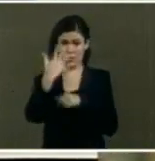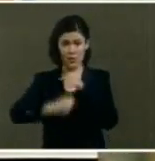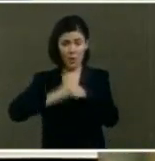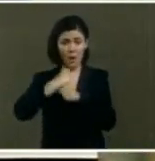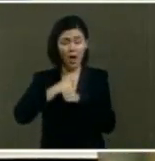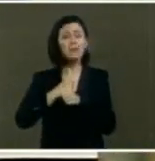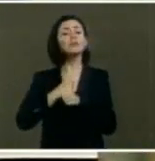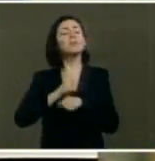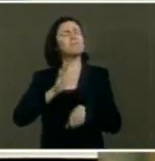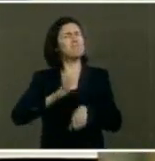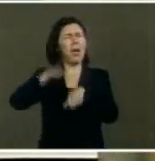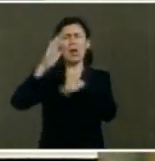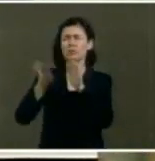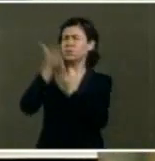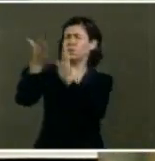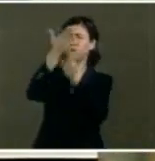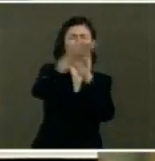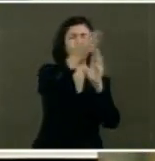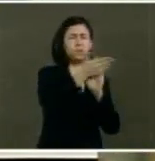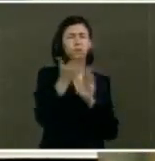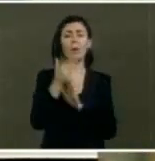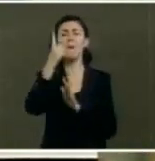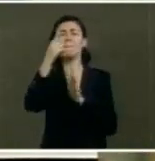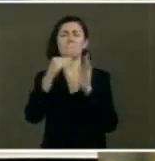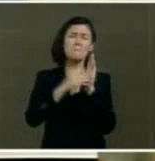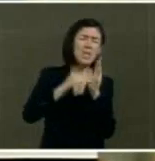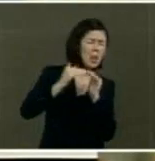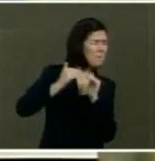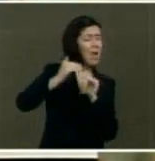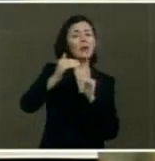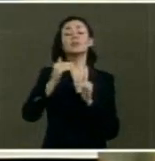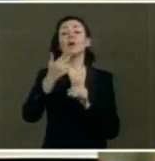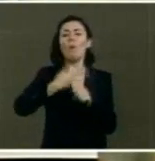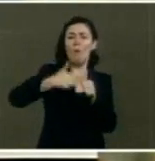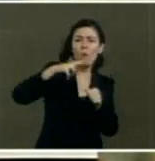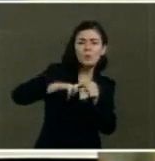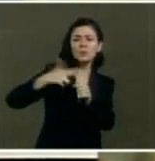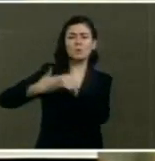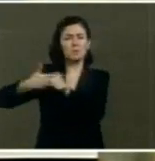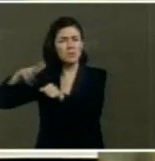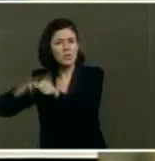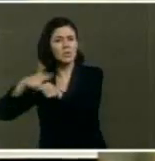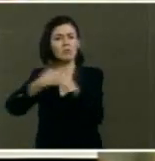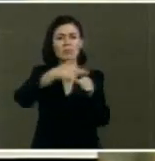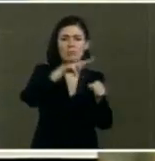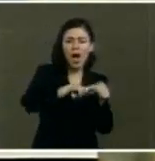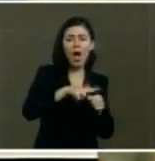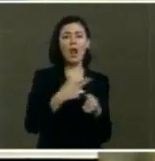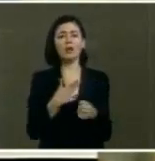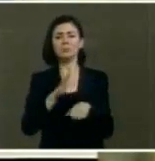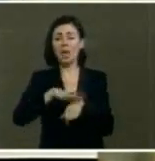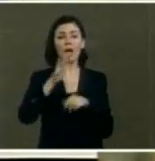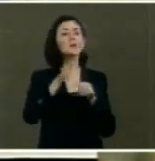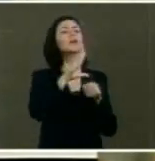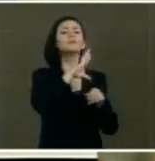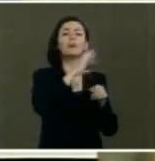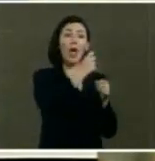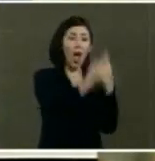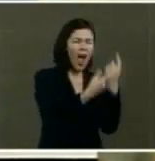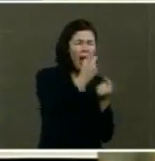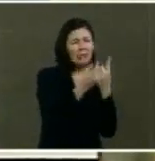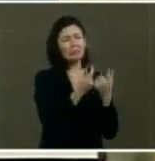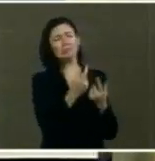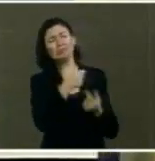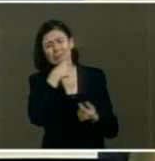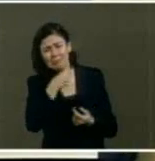de 1,000 hospitales o clínicas totalmente nuevos y hemos ampliado y remodelado otras 2,000 más.